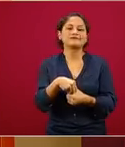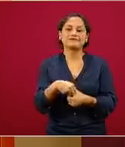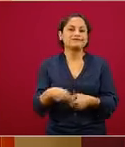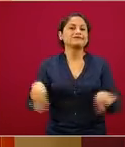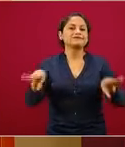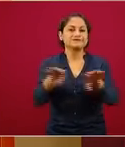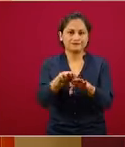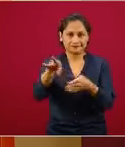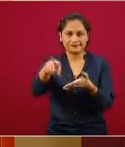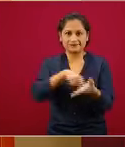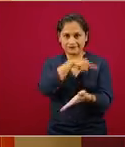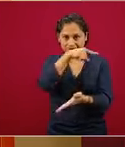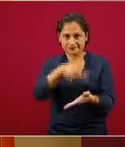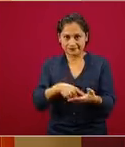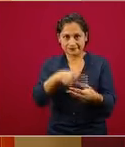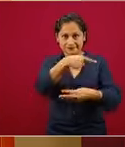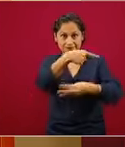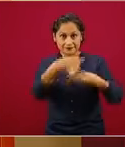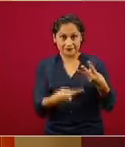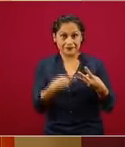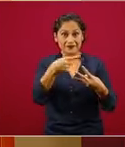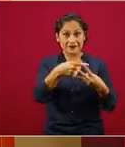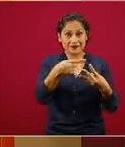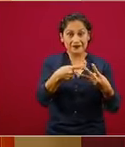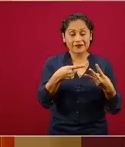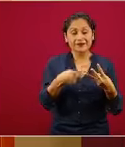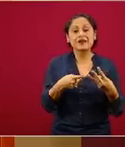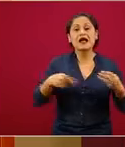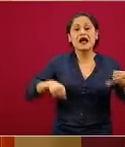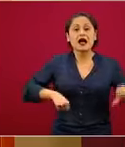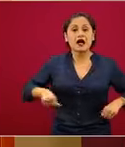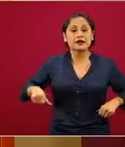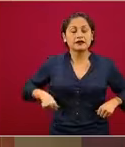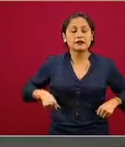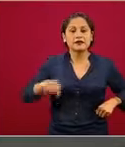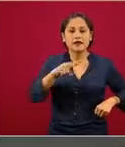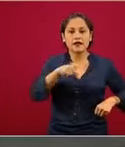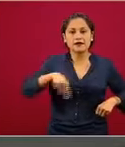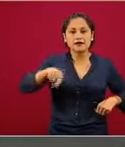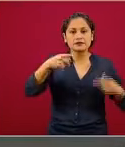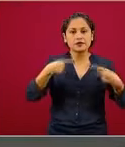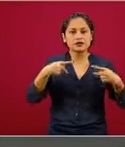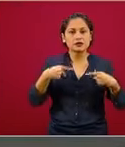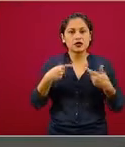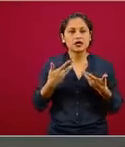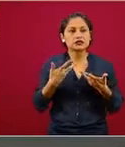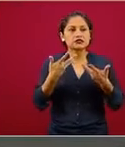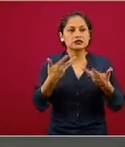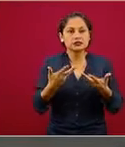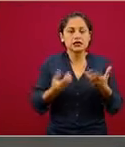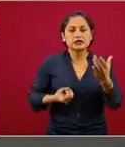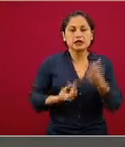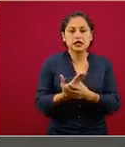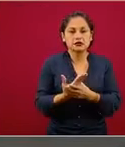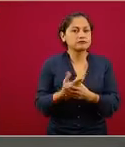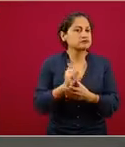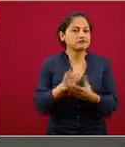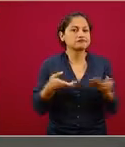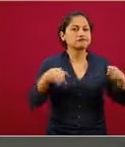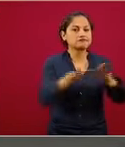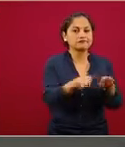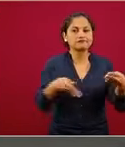que motivan mayormente a las personas a salir de casa. Y para simple comunicación